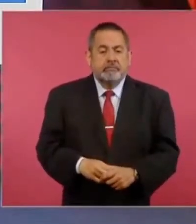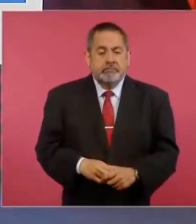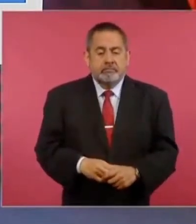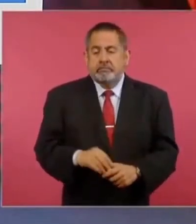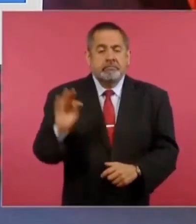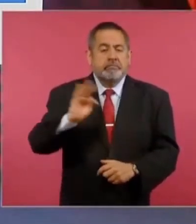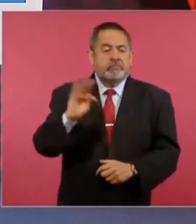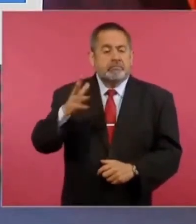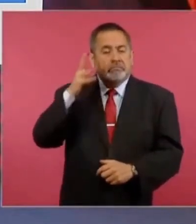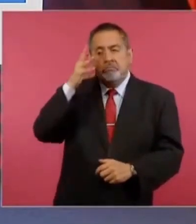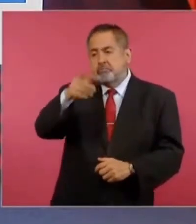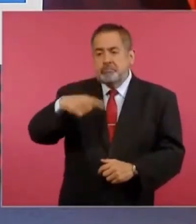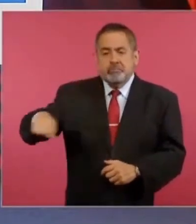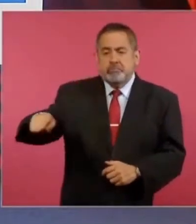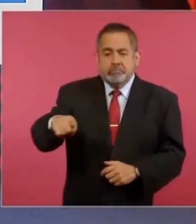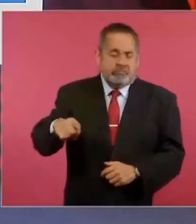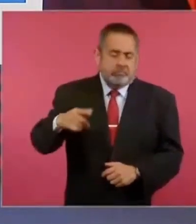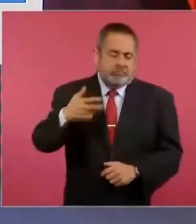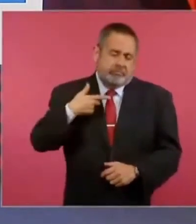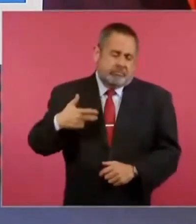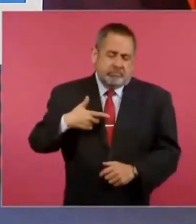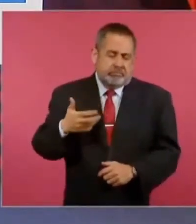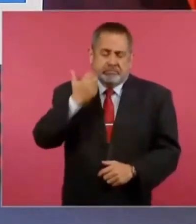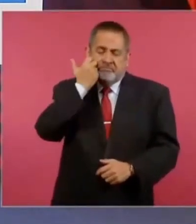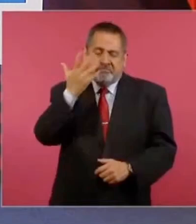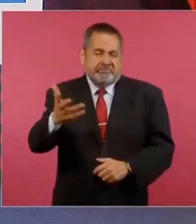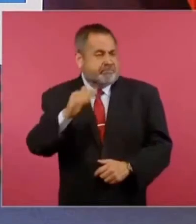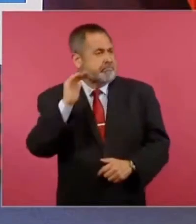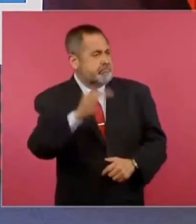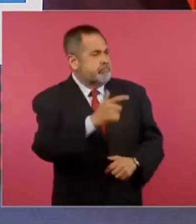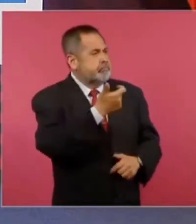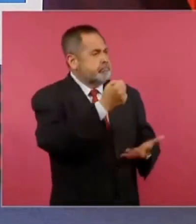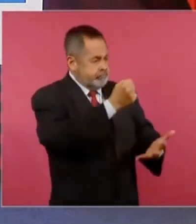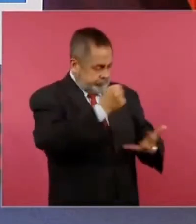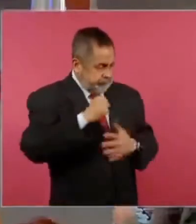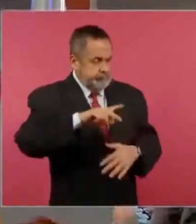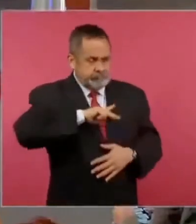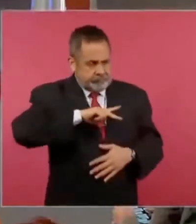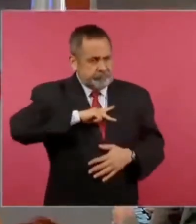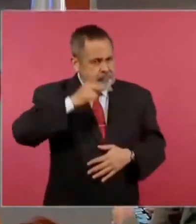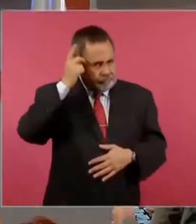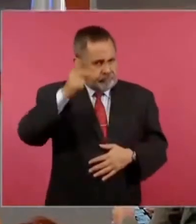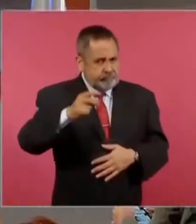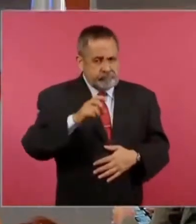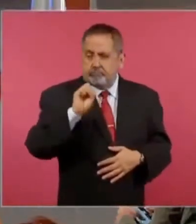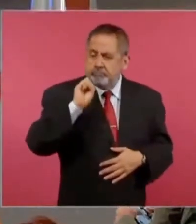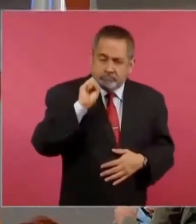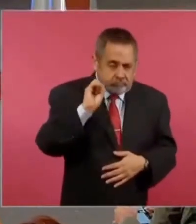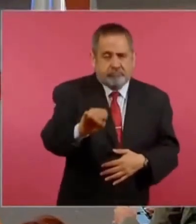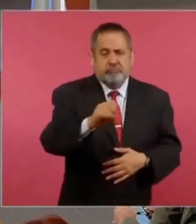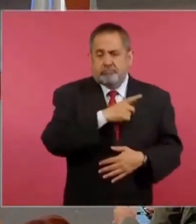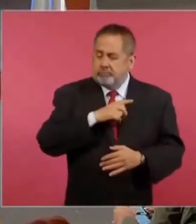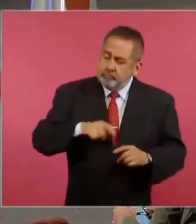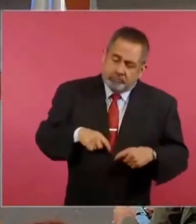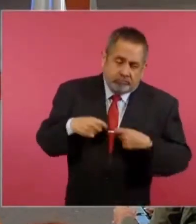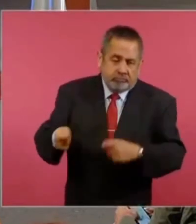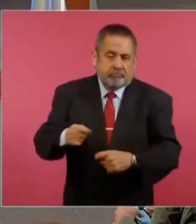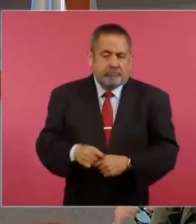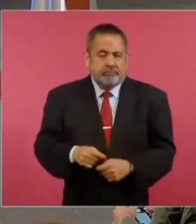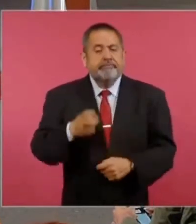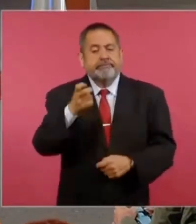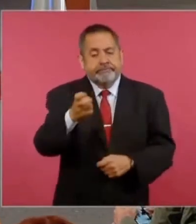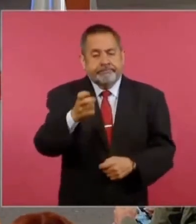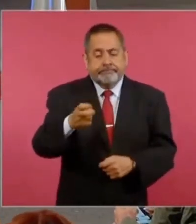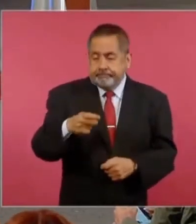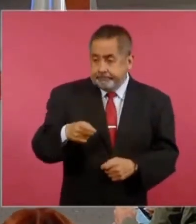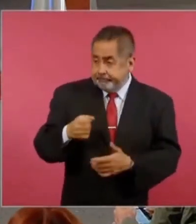quiere reclamar su fondo, lo puede hacer. Y nosotros incluso vamos a hacer una campaña,